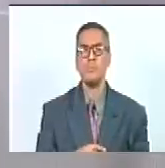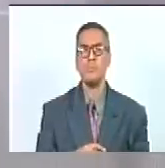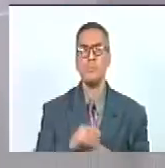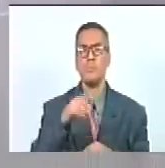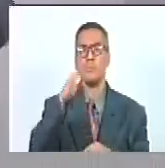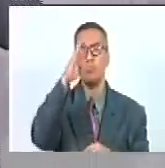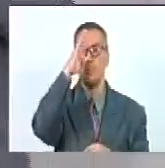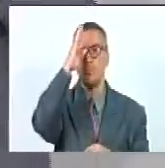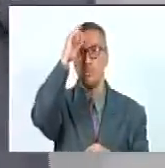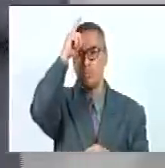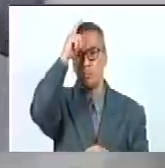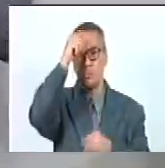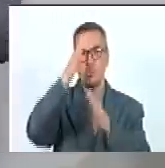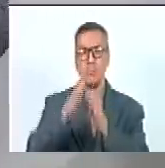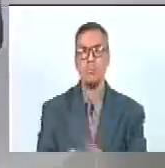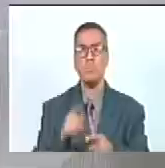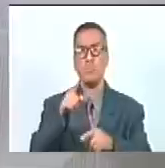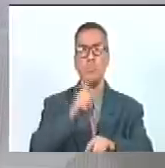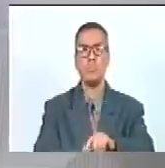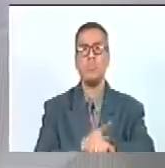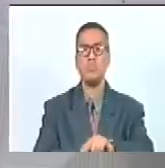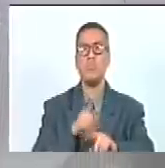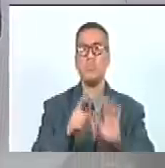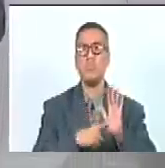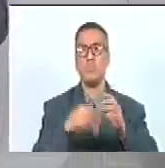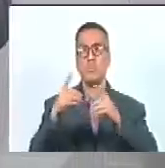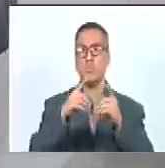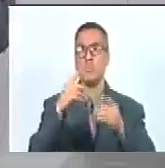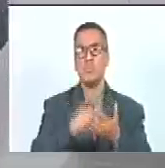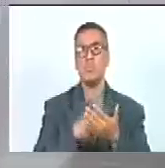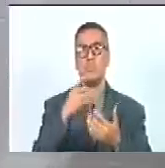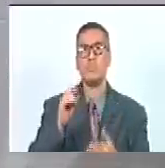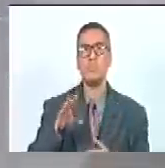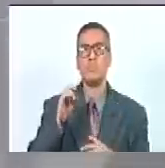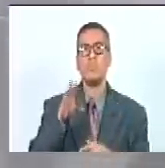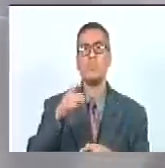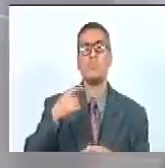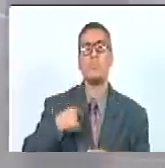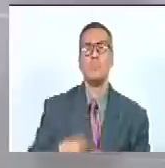Fidel Castro Ruz en aquel discurso tan doloroso